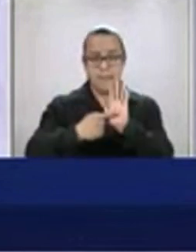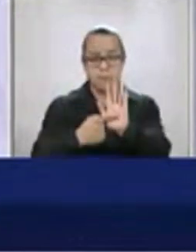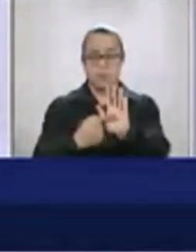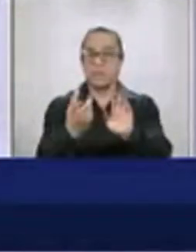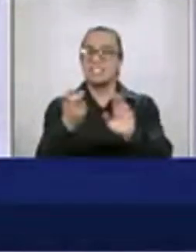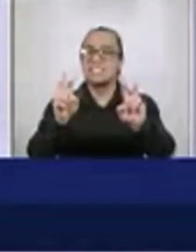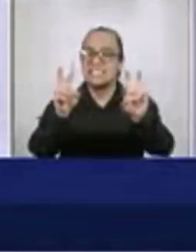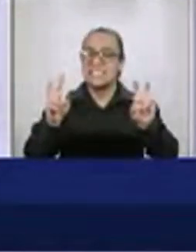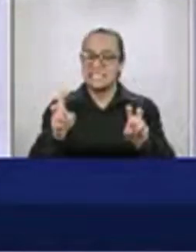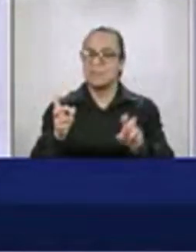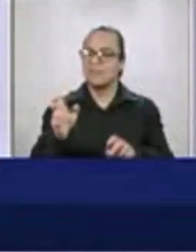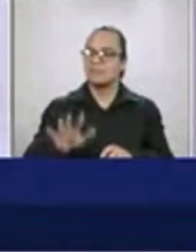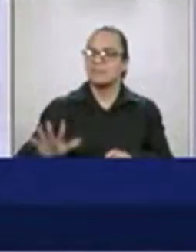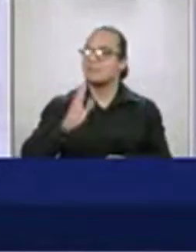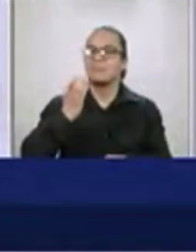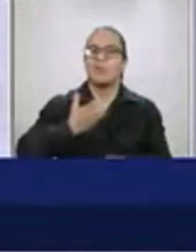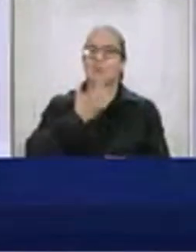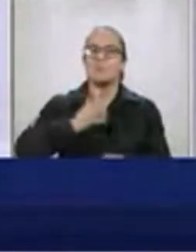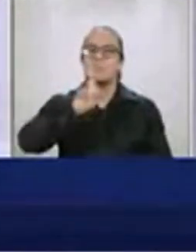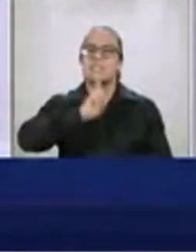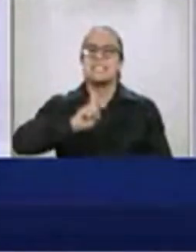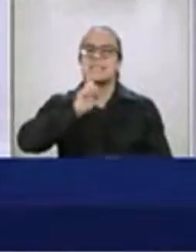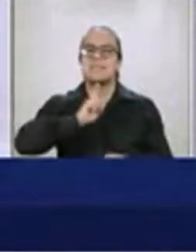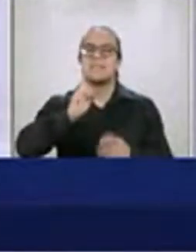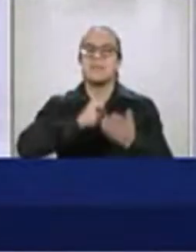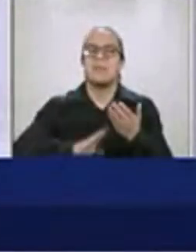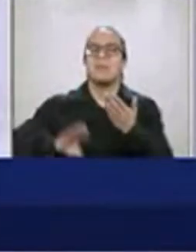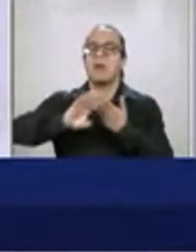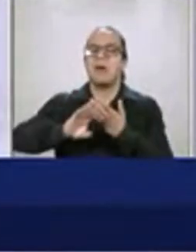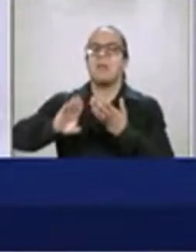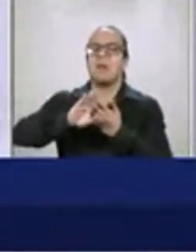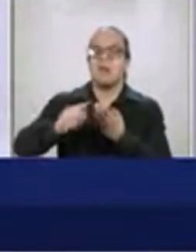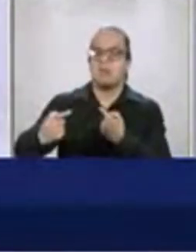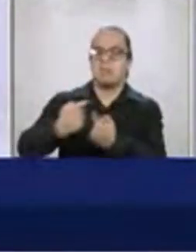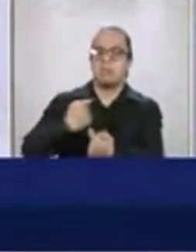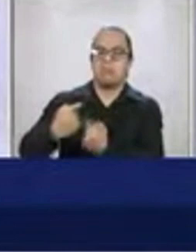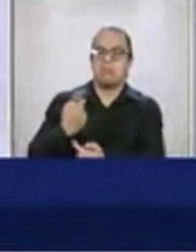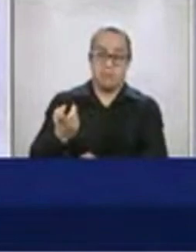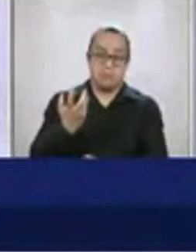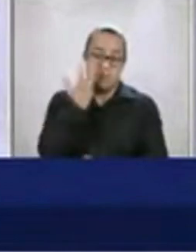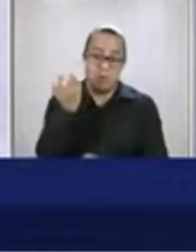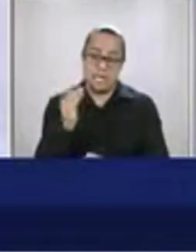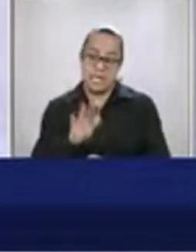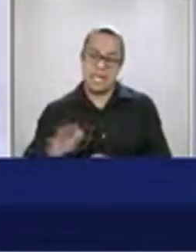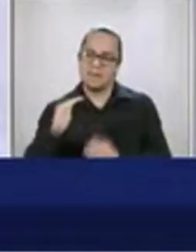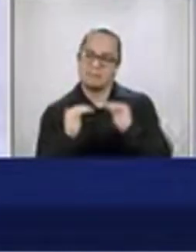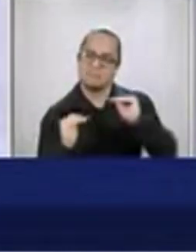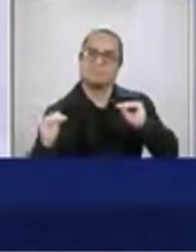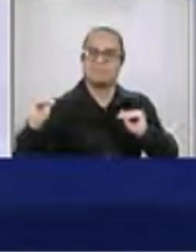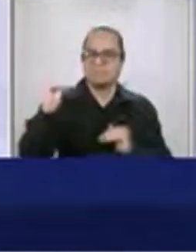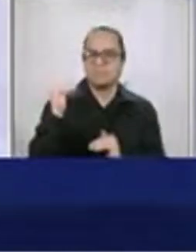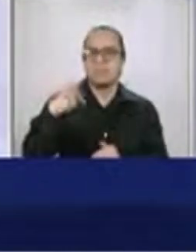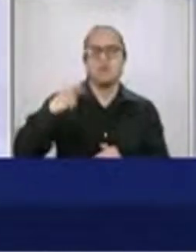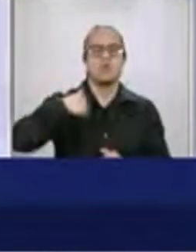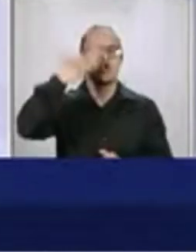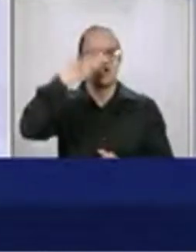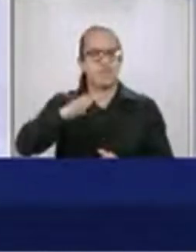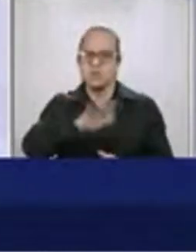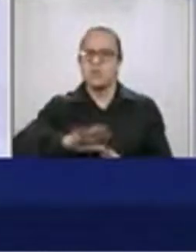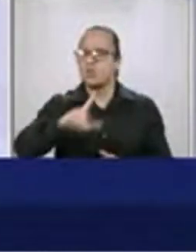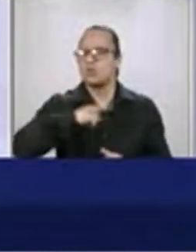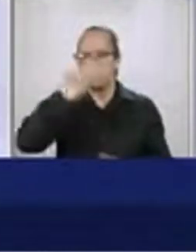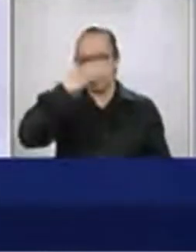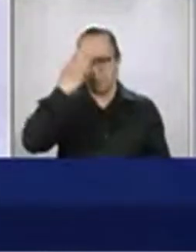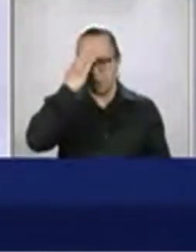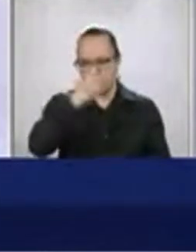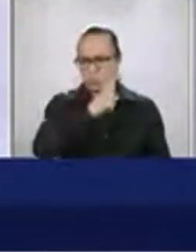de prácticas que con mentiras, con señalamientos, es con lo único que van a querer poder hacerlo. Pero yo sé que con ustedes no se va a poder. Muchas